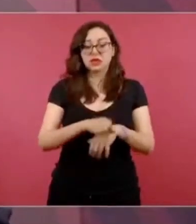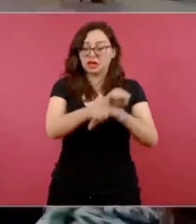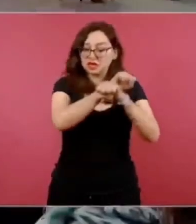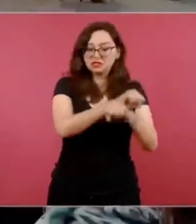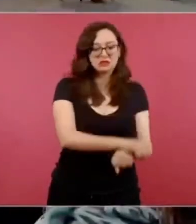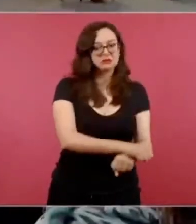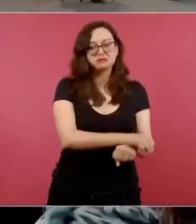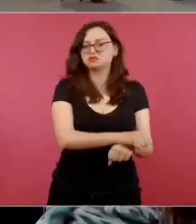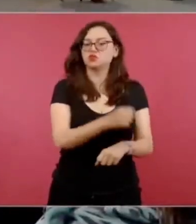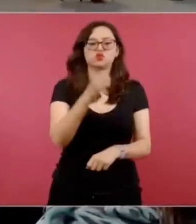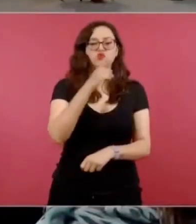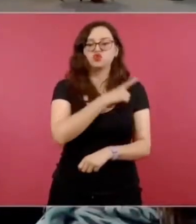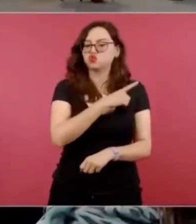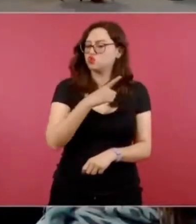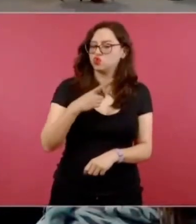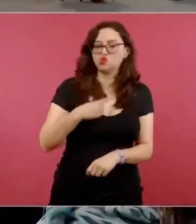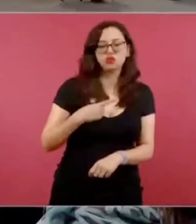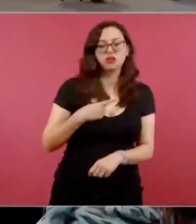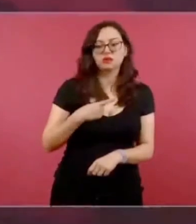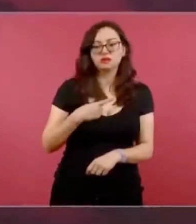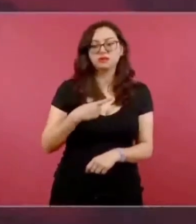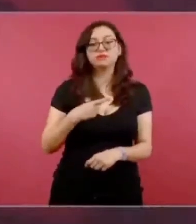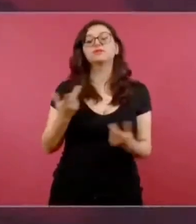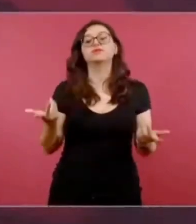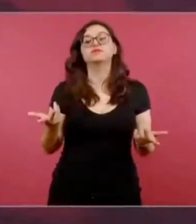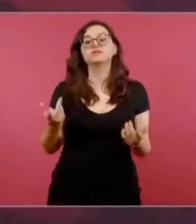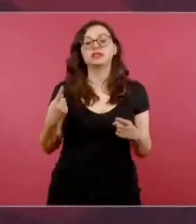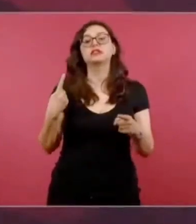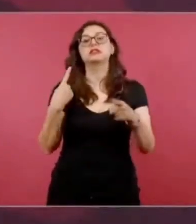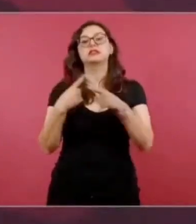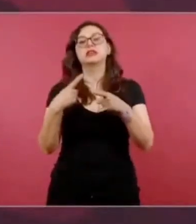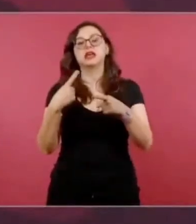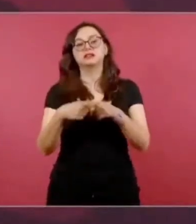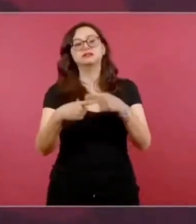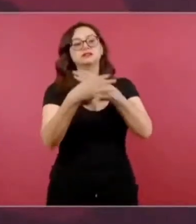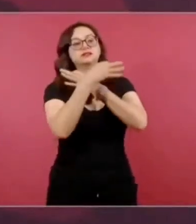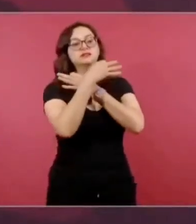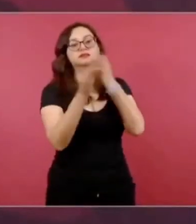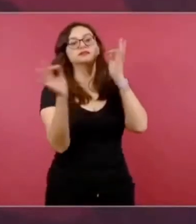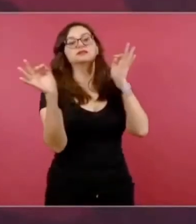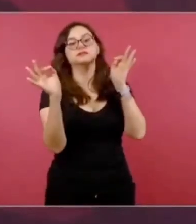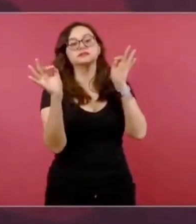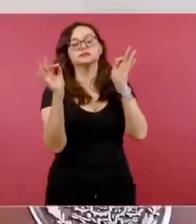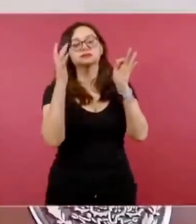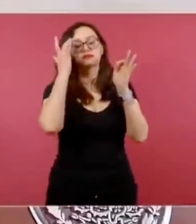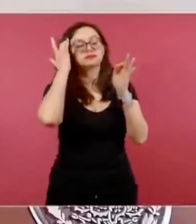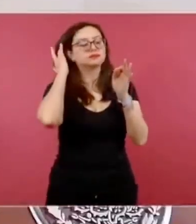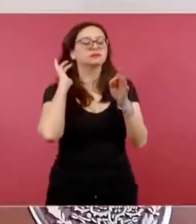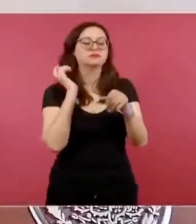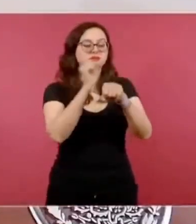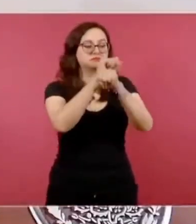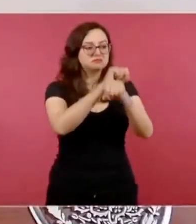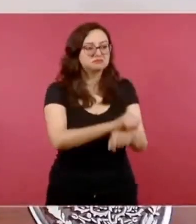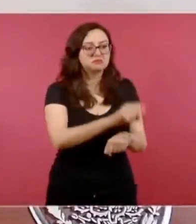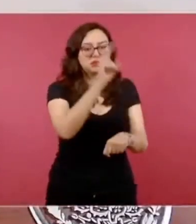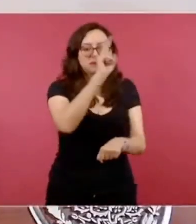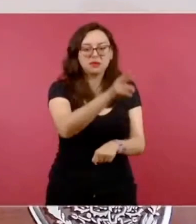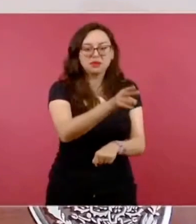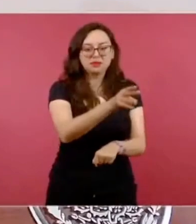porque el padre de nuestra patria, Miguel Hidalgo, proclamó la abolición de la esclavitud. Es la historia que nos